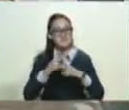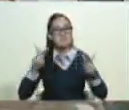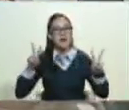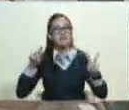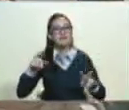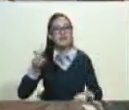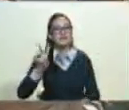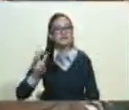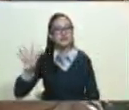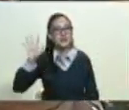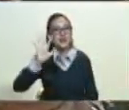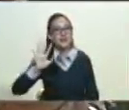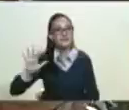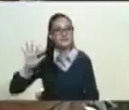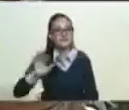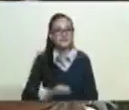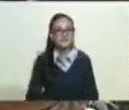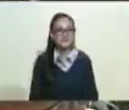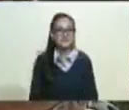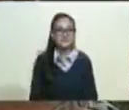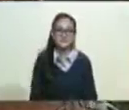Venezuela.